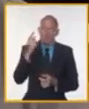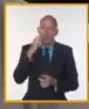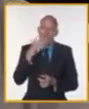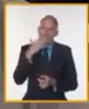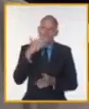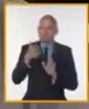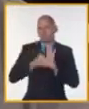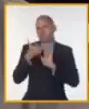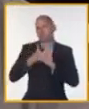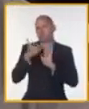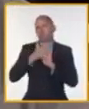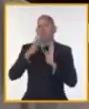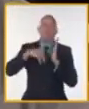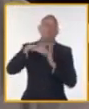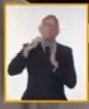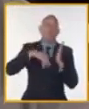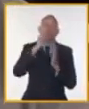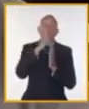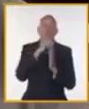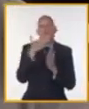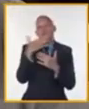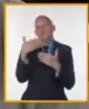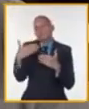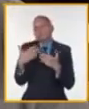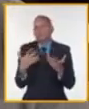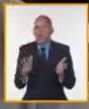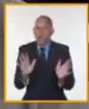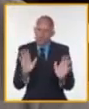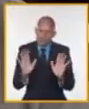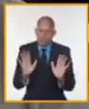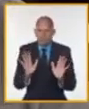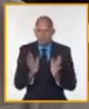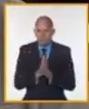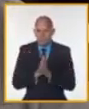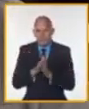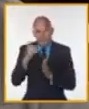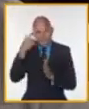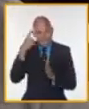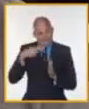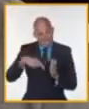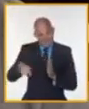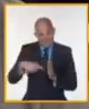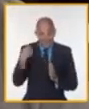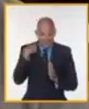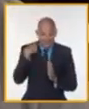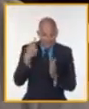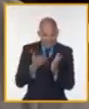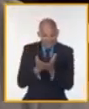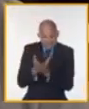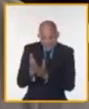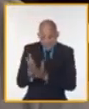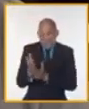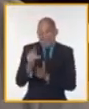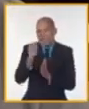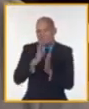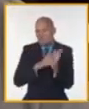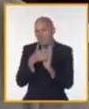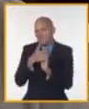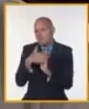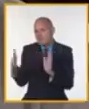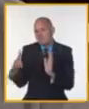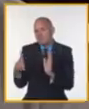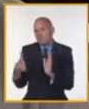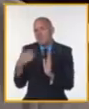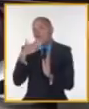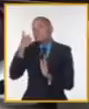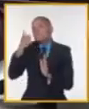tenemos. Tenemos que ver cómo nosotros logramos en este segundo semestre, sobre todo en las provincias que hoy tienen los